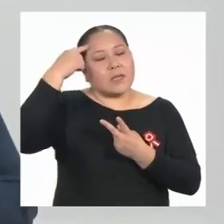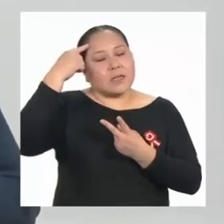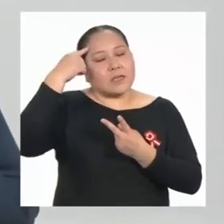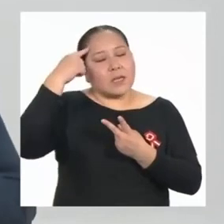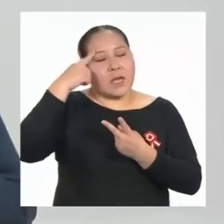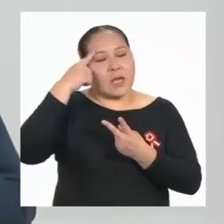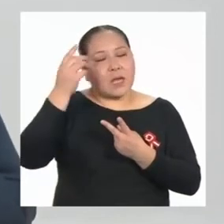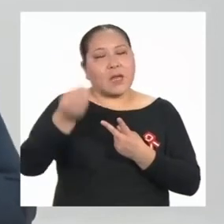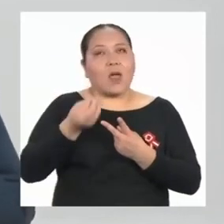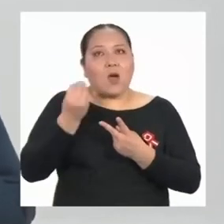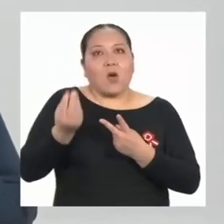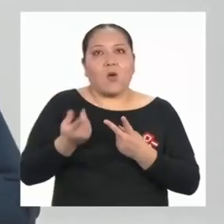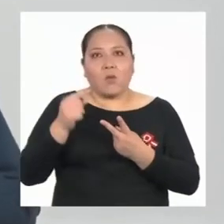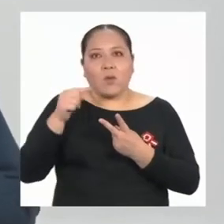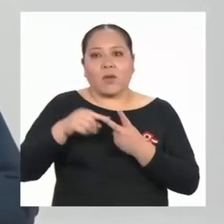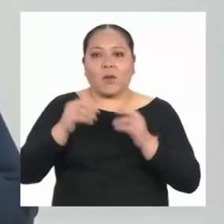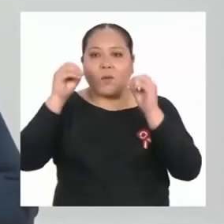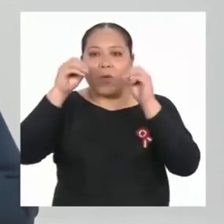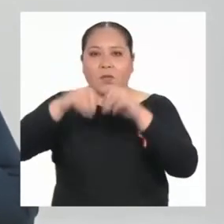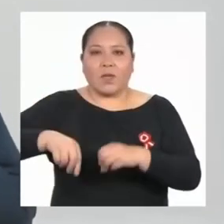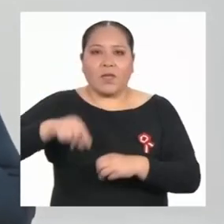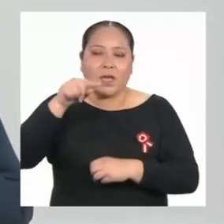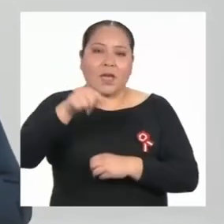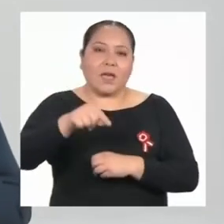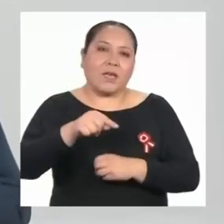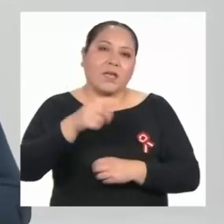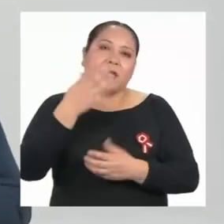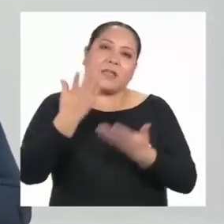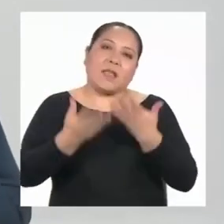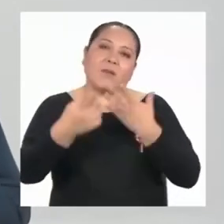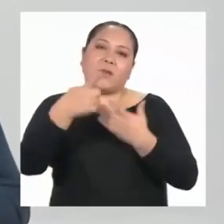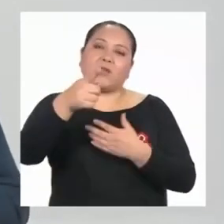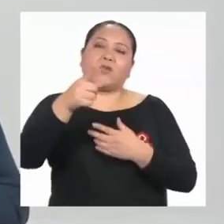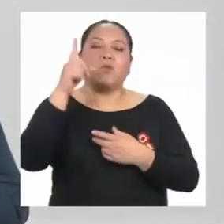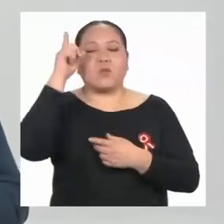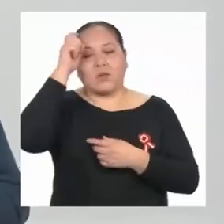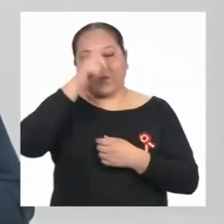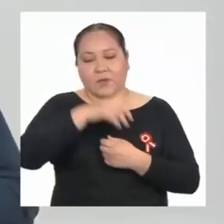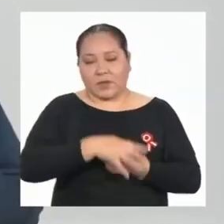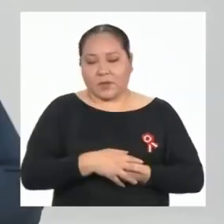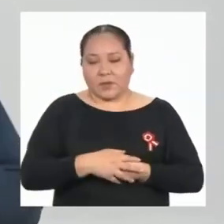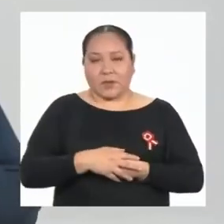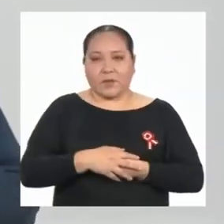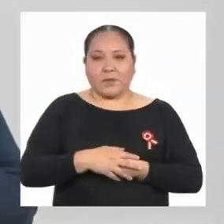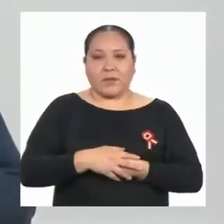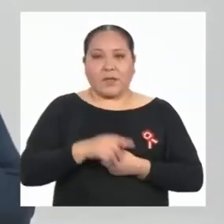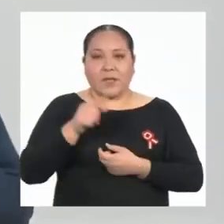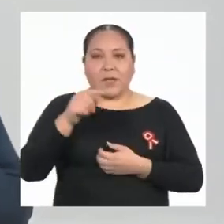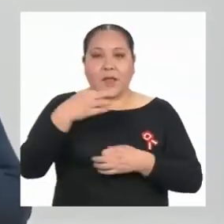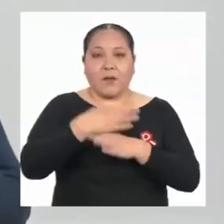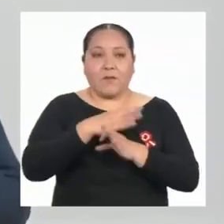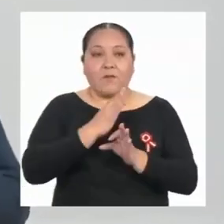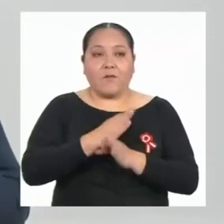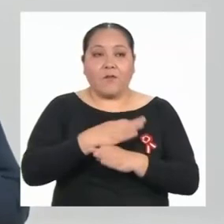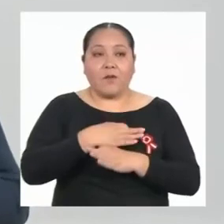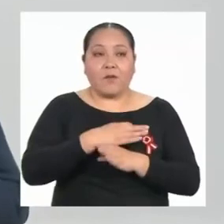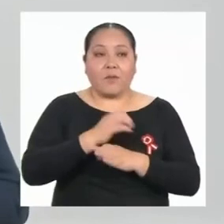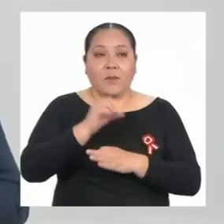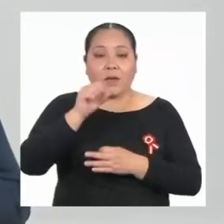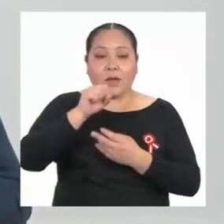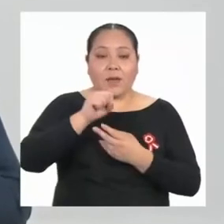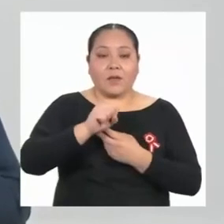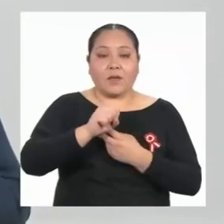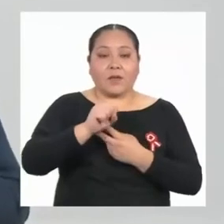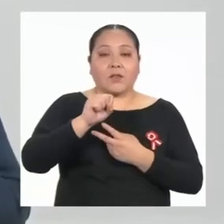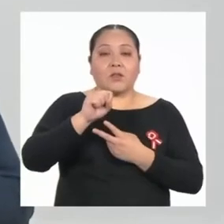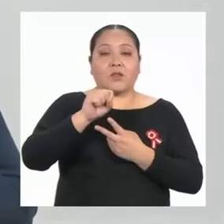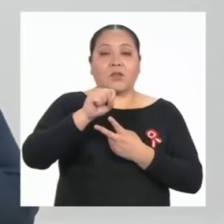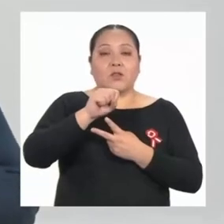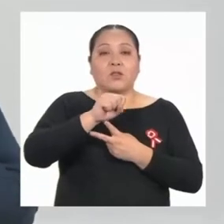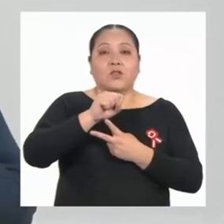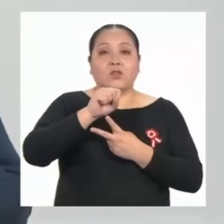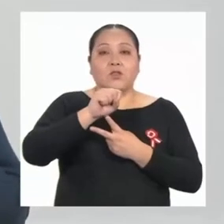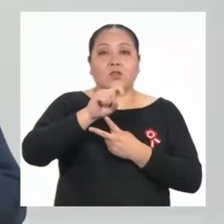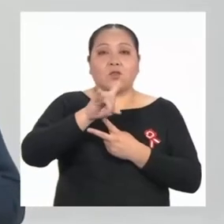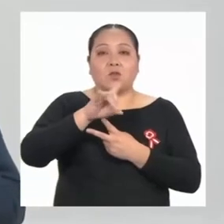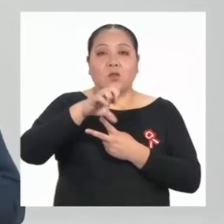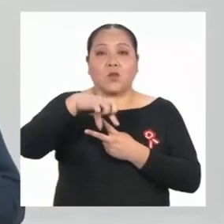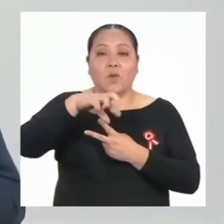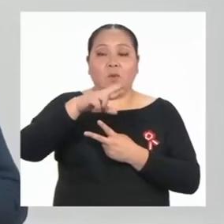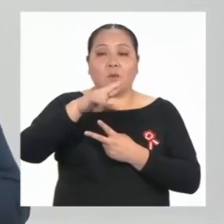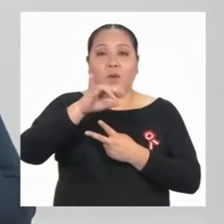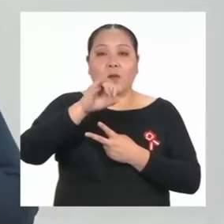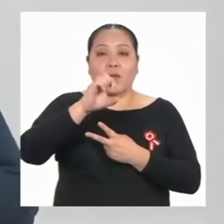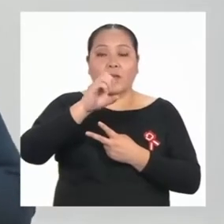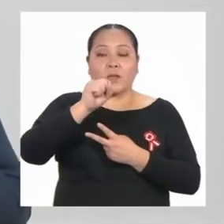generarla. Seguro es ahí donde aparece tu dificultad. La estrategia de supresión que aprendimos nos